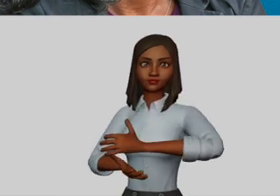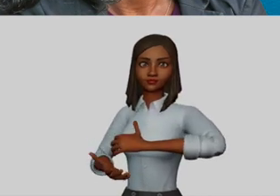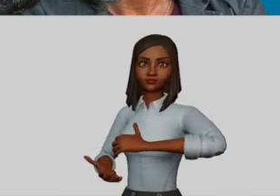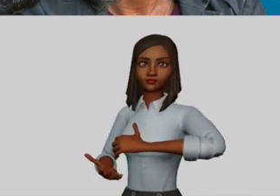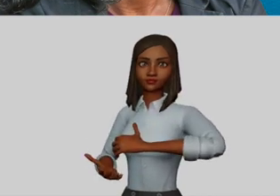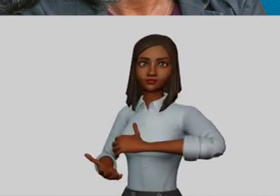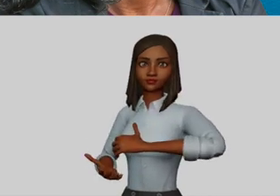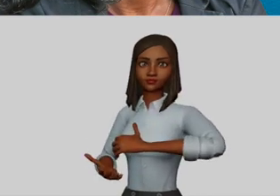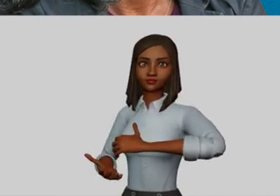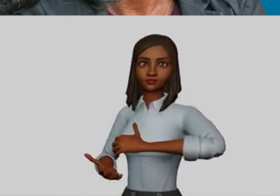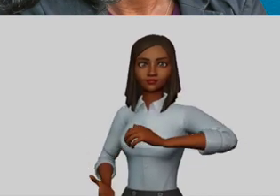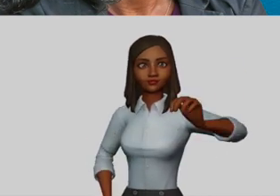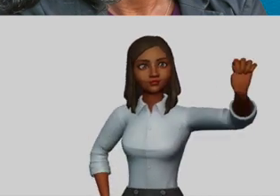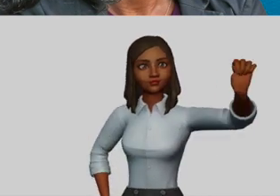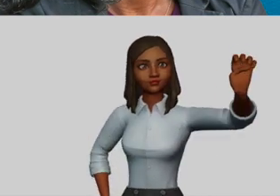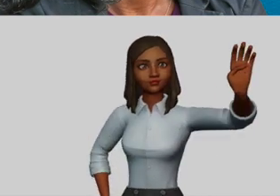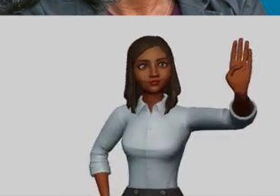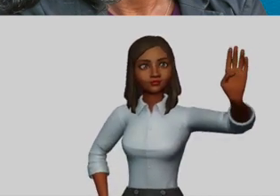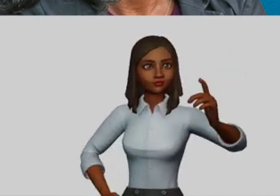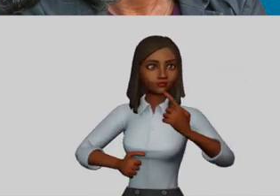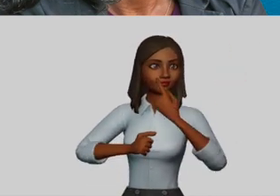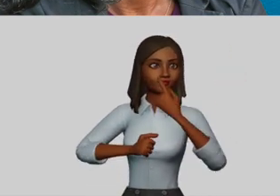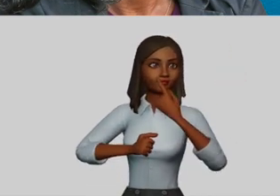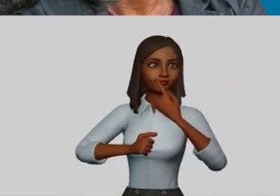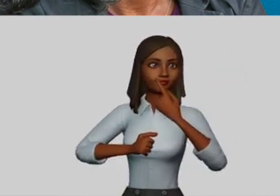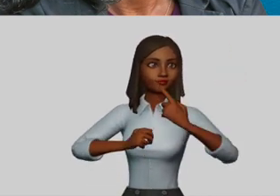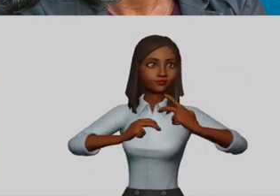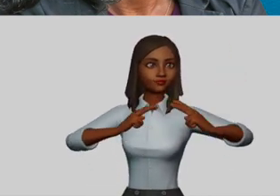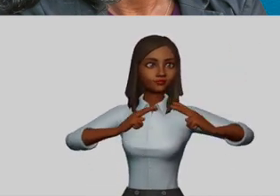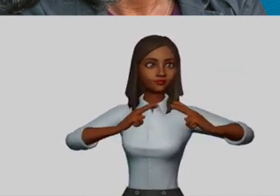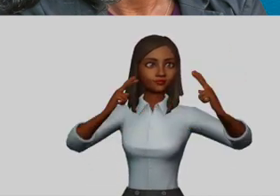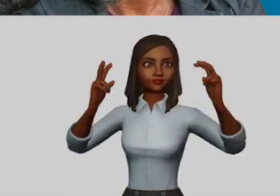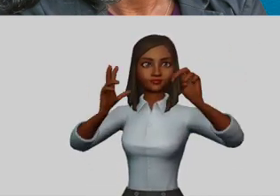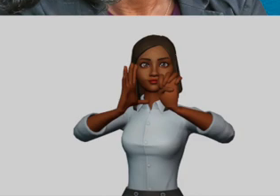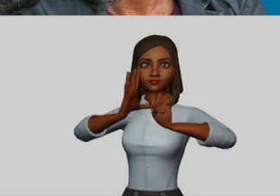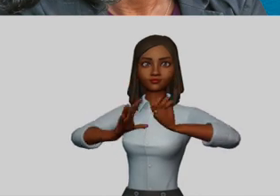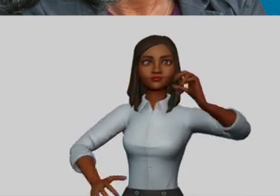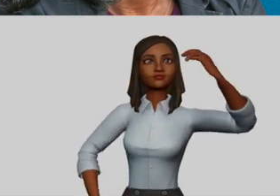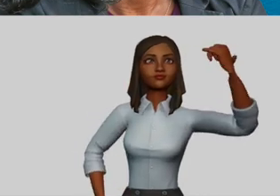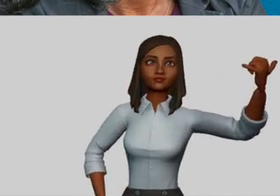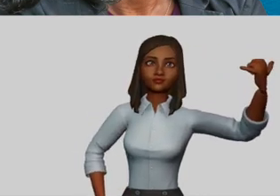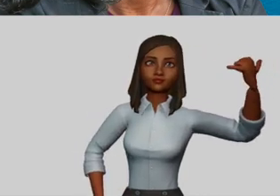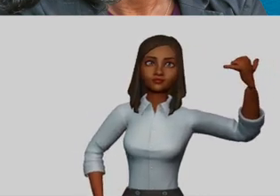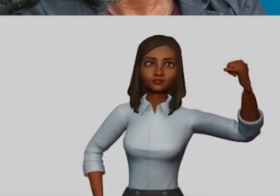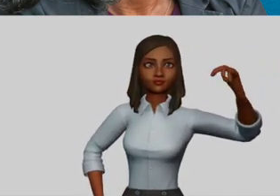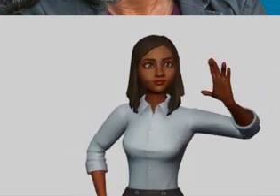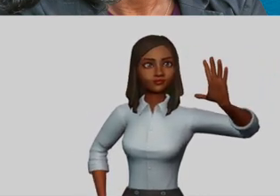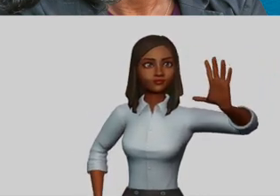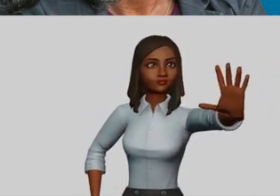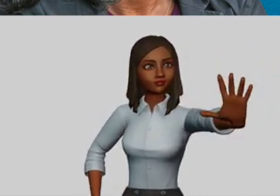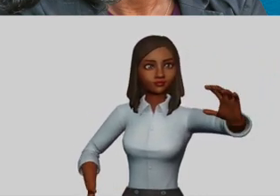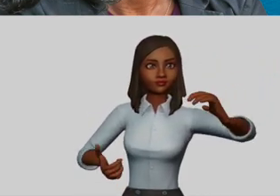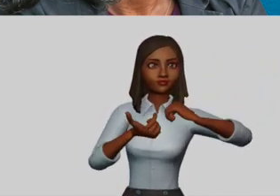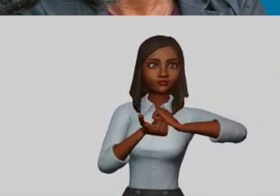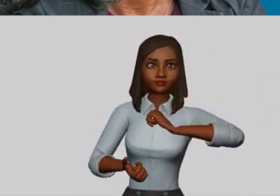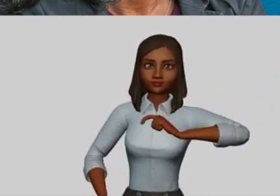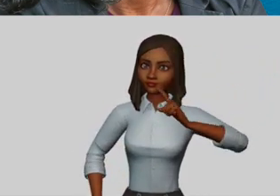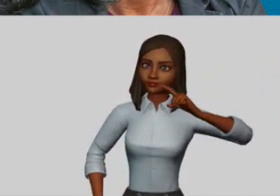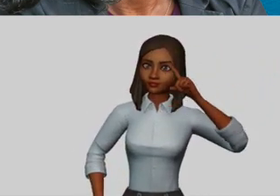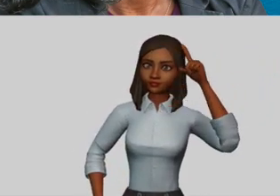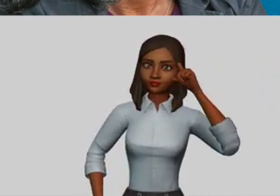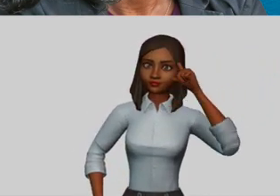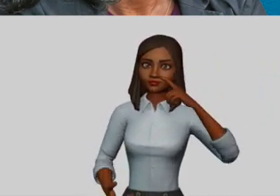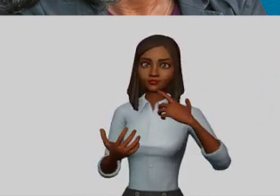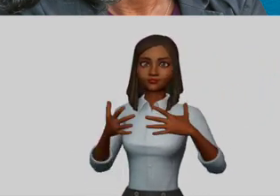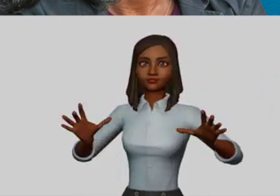no, que... Y nosotros mismos lo hacemos con nuestro... ¿Cuánta gente dice que no van a aprender inglés y nunca lo aprenden? Uh-huh. ¿Verdad? Entonces, creo que